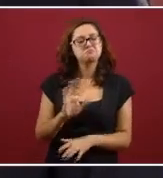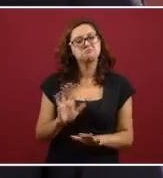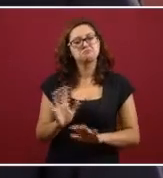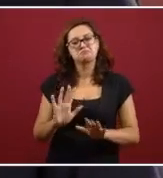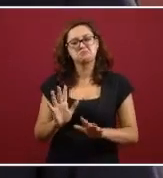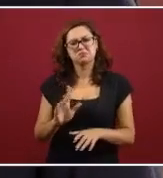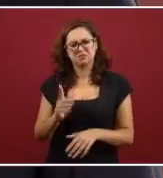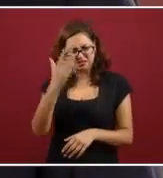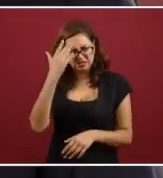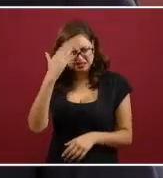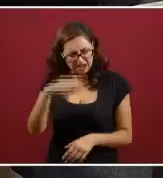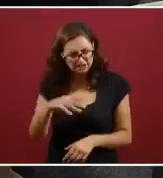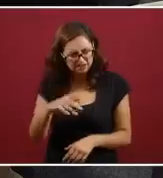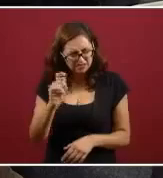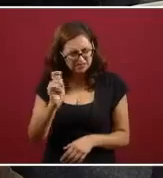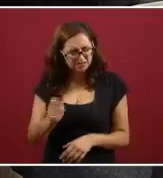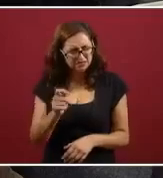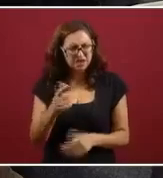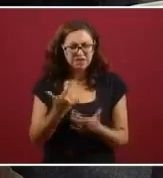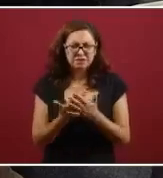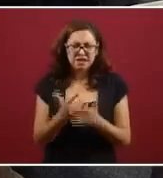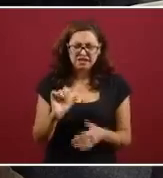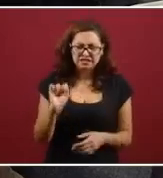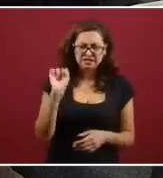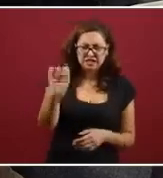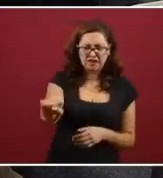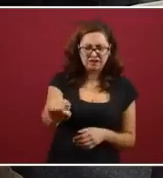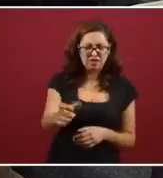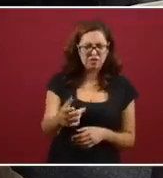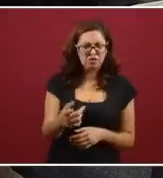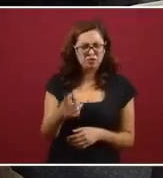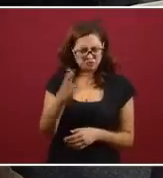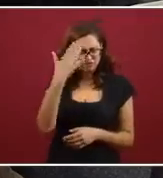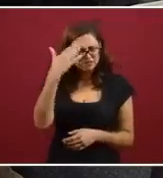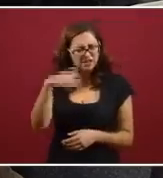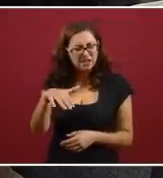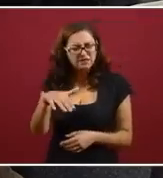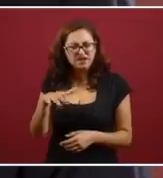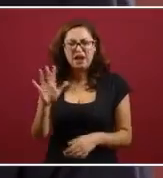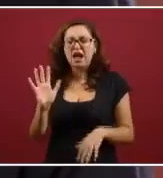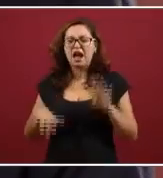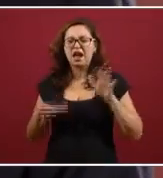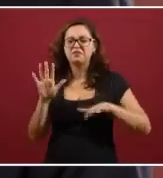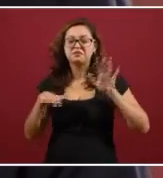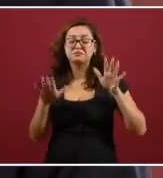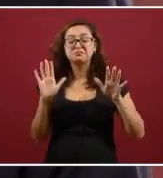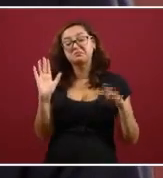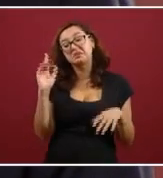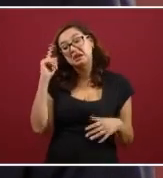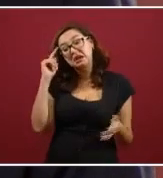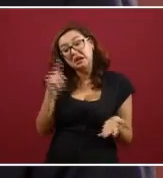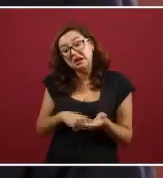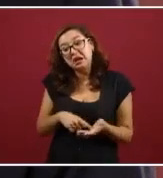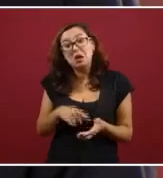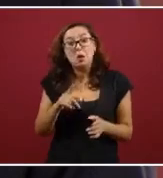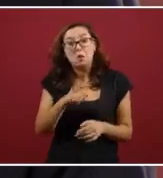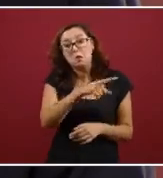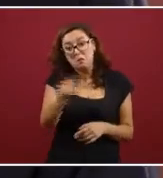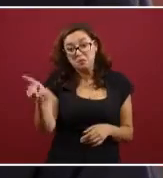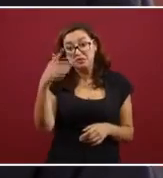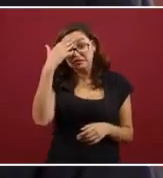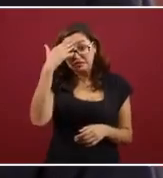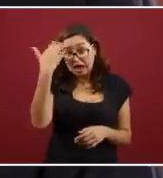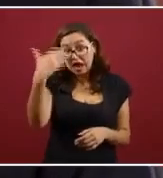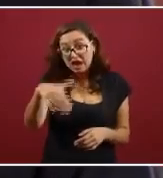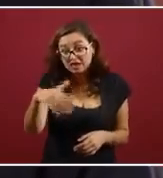Sí saben lo que es el sabadazo, ¿no? O sea, es que uno da por entendido de que se saben estas cosas, pero como